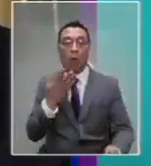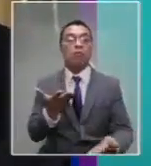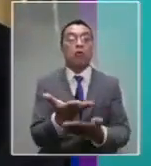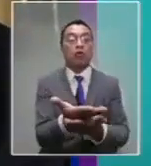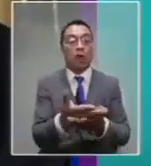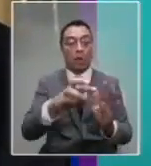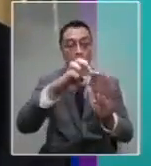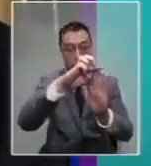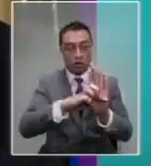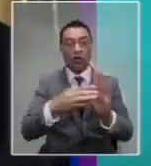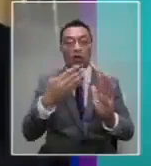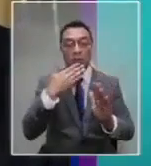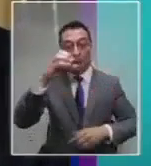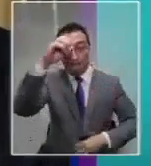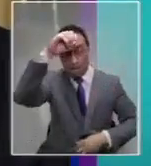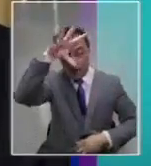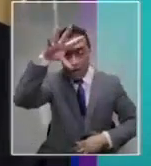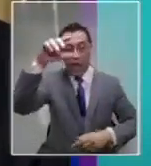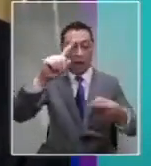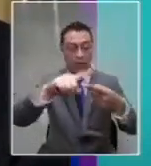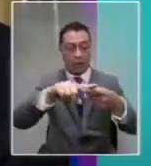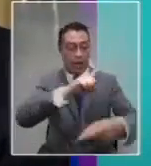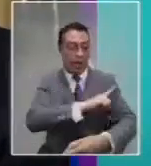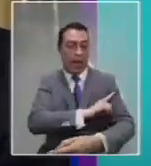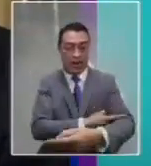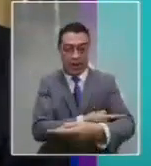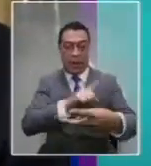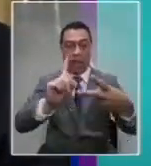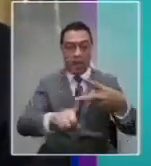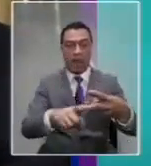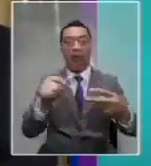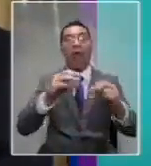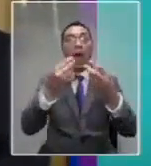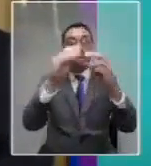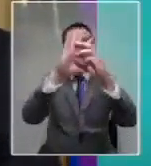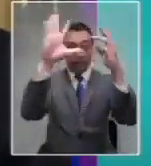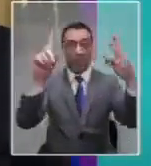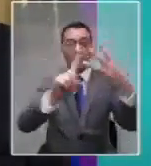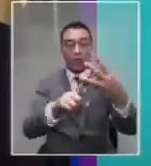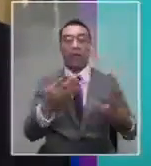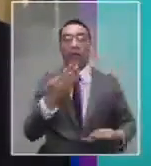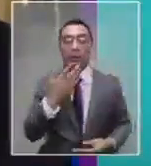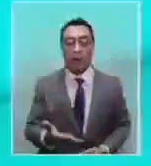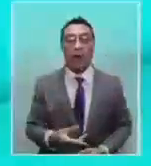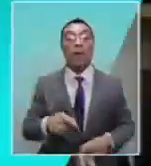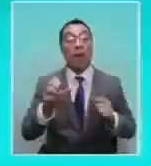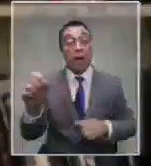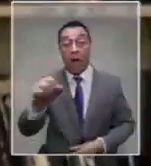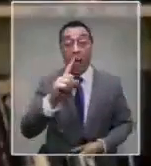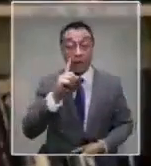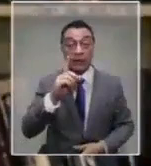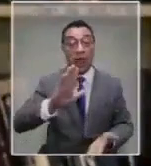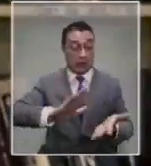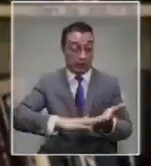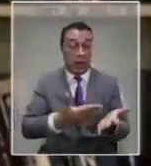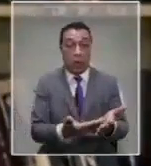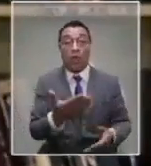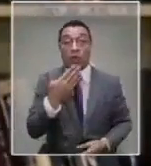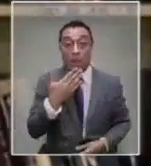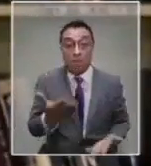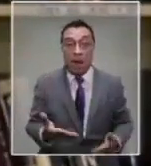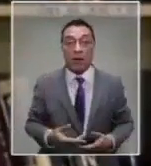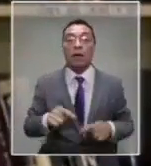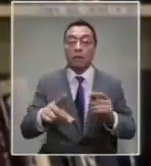postulando a proyectos de investigación en el área de la minería, en el área de la energía, en el área del medio ambiente. Así también, así como en el área de la